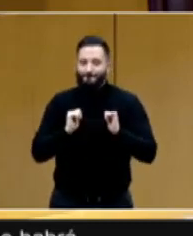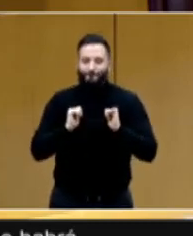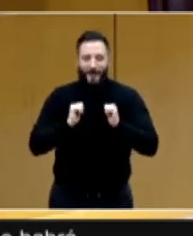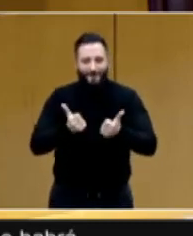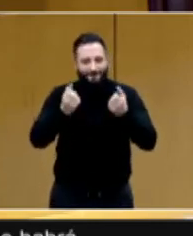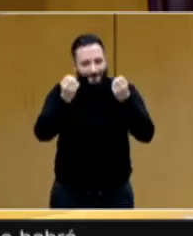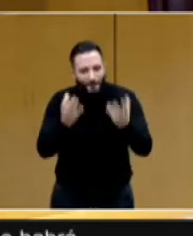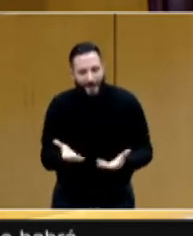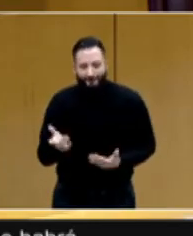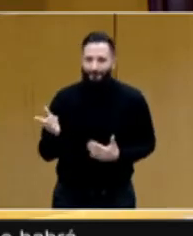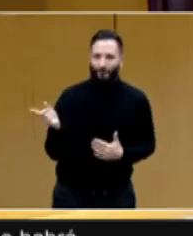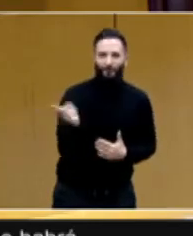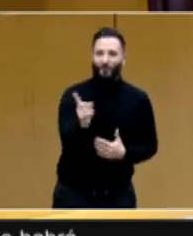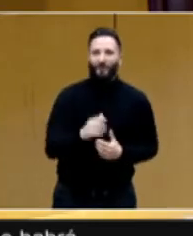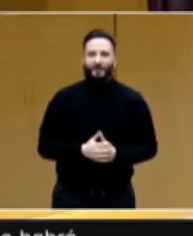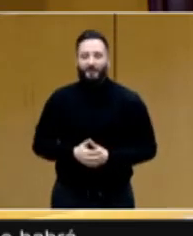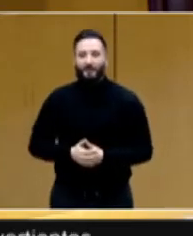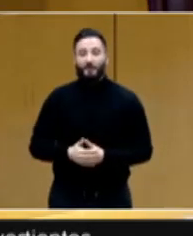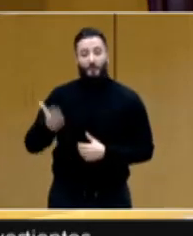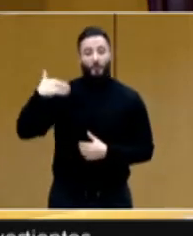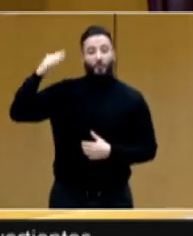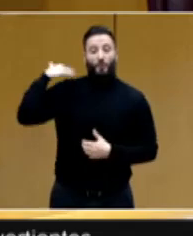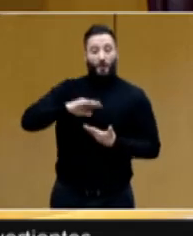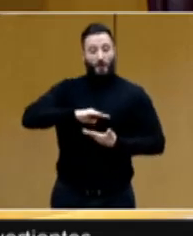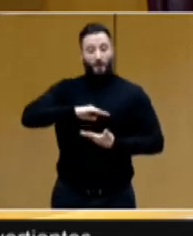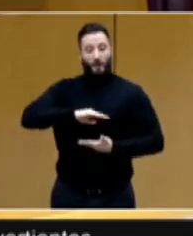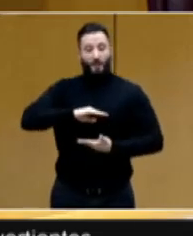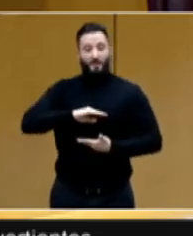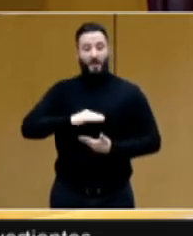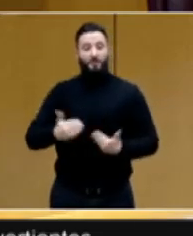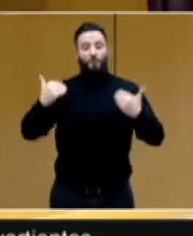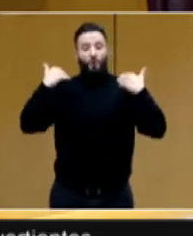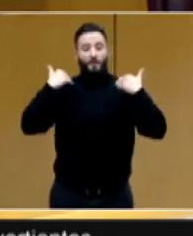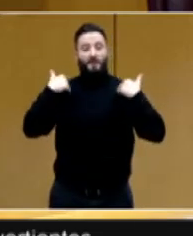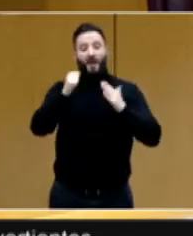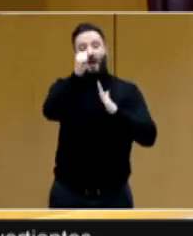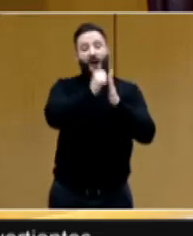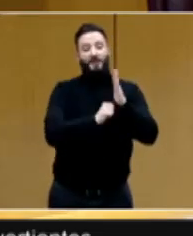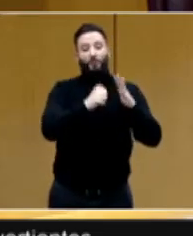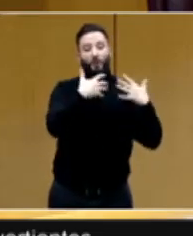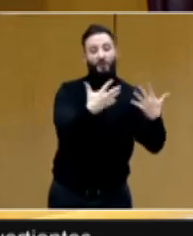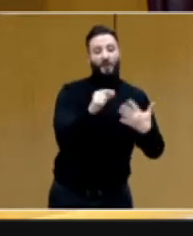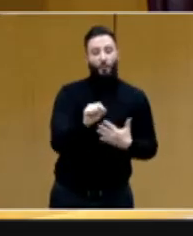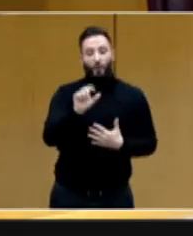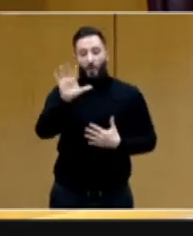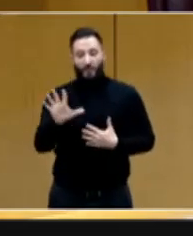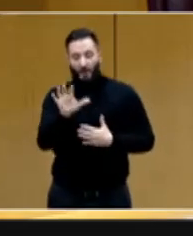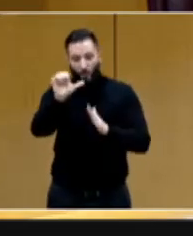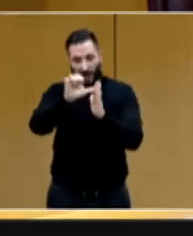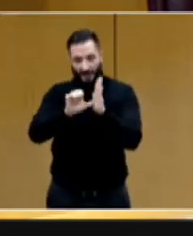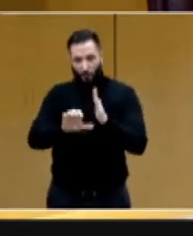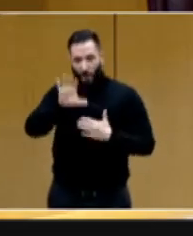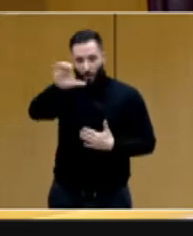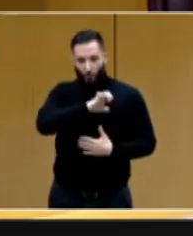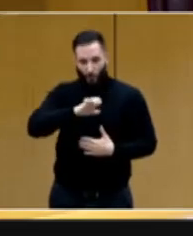una atribución de competencias en el artículo 10 5 del estatuto de autonomía en base a 149 un ocho y no voy a insistir en esto